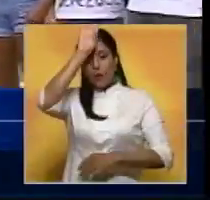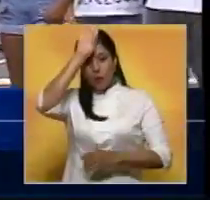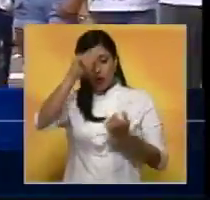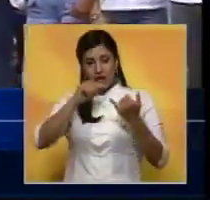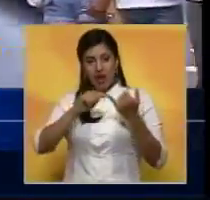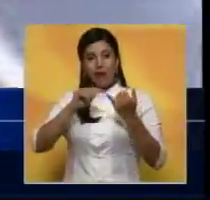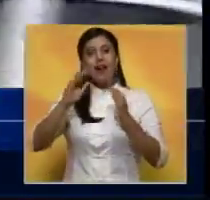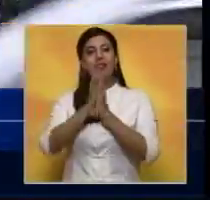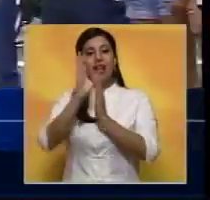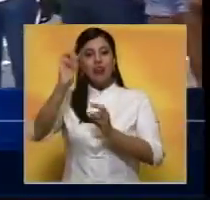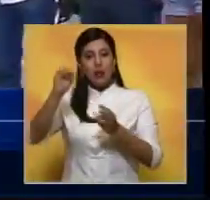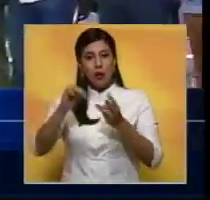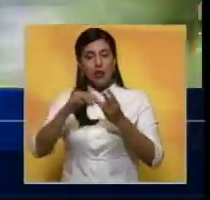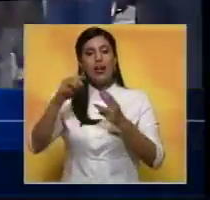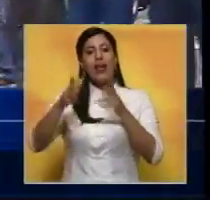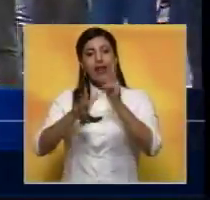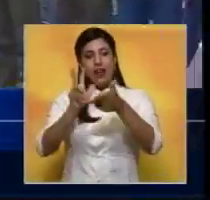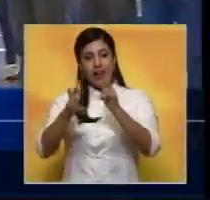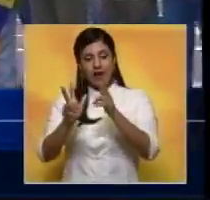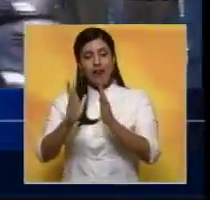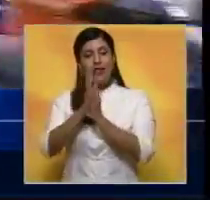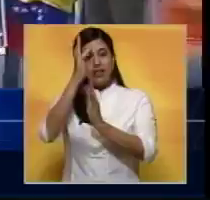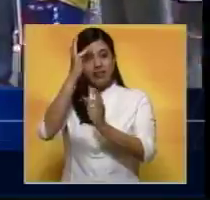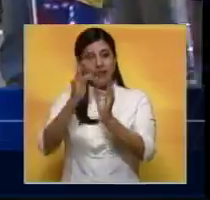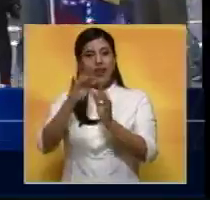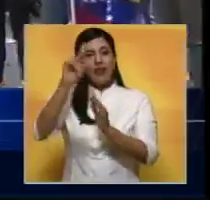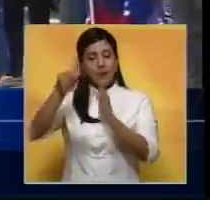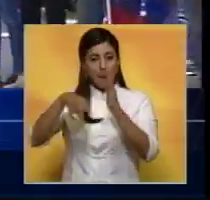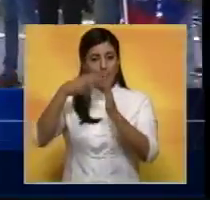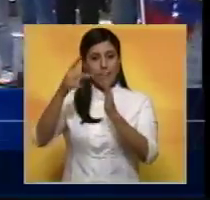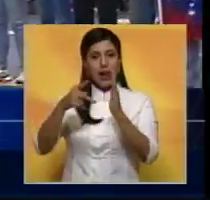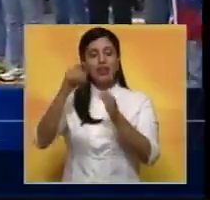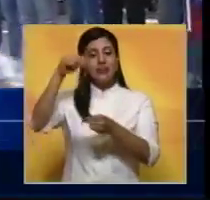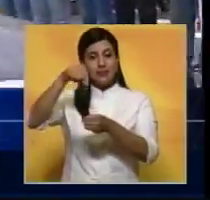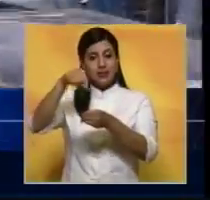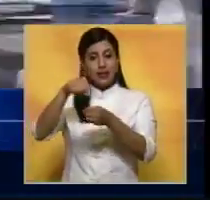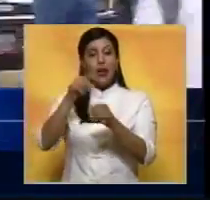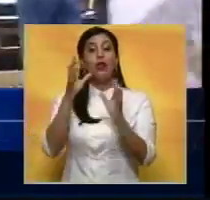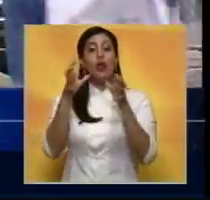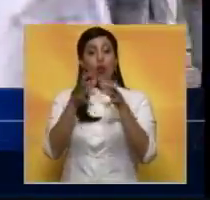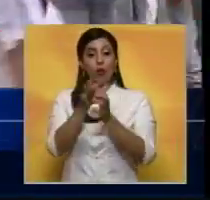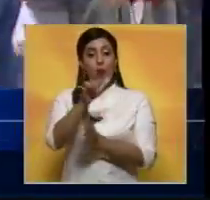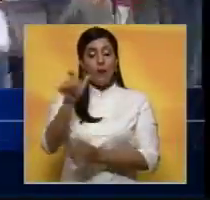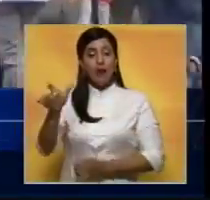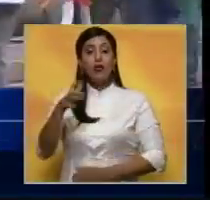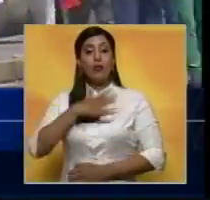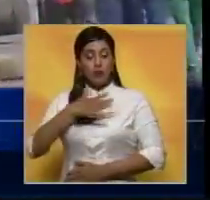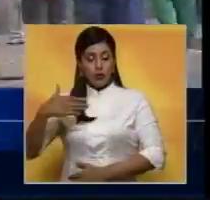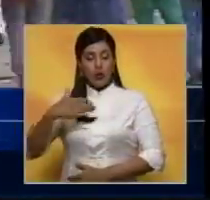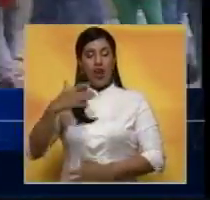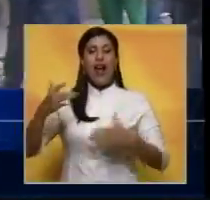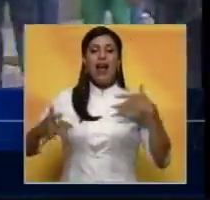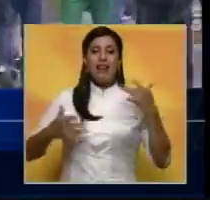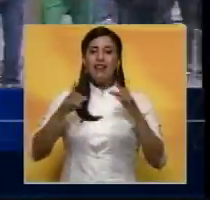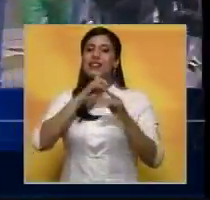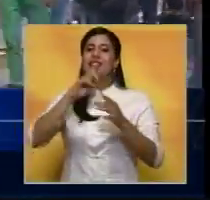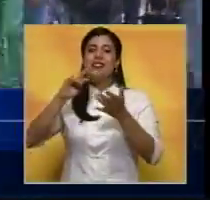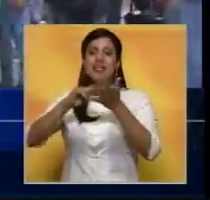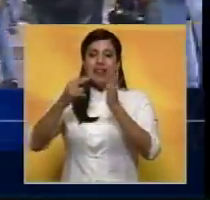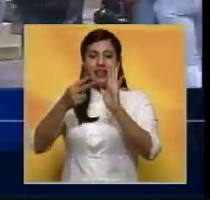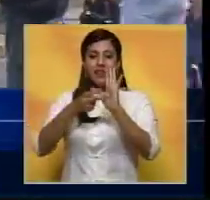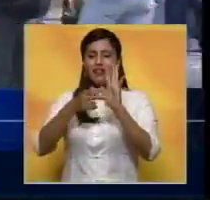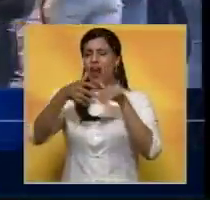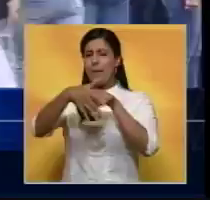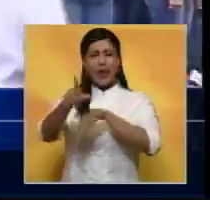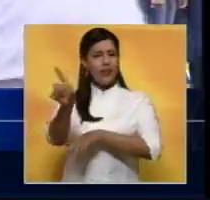Montalbán, Santa Mónica, El Marqués, Santa Fe y Plaza Brión. Voceros de la MUD han dicho que la actividad consiste no en marchar,